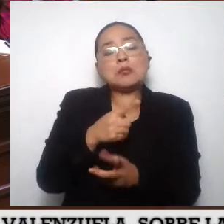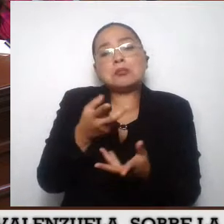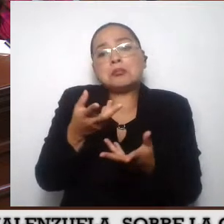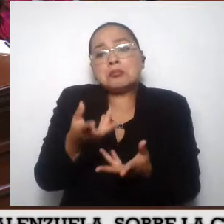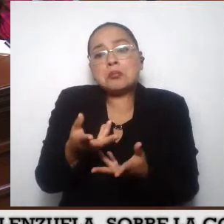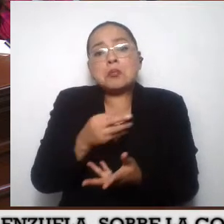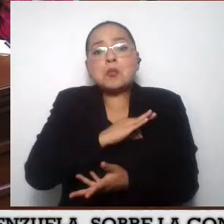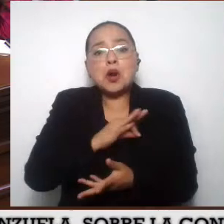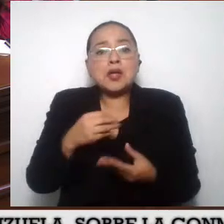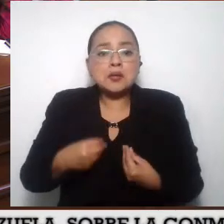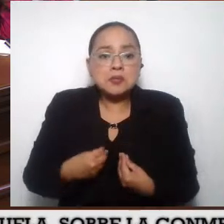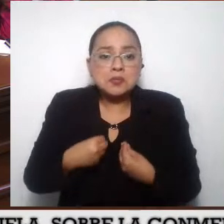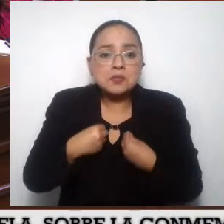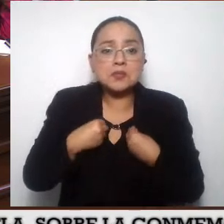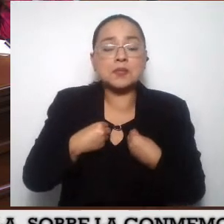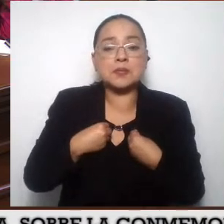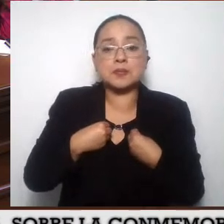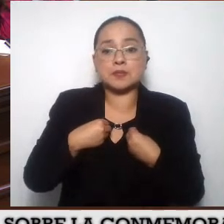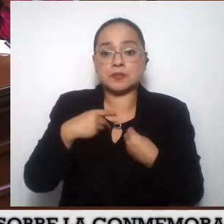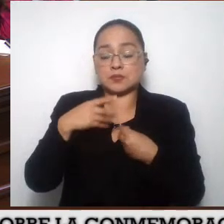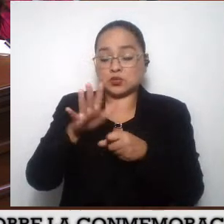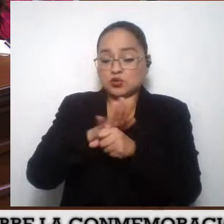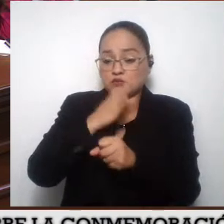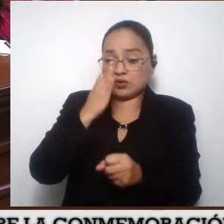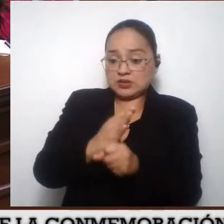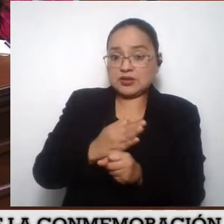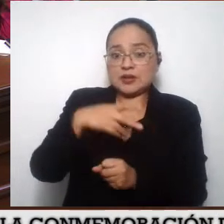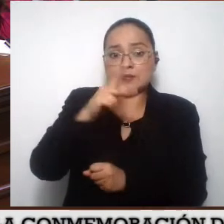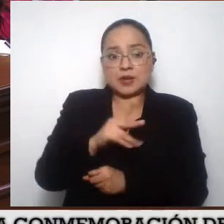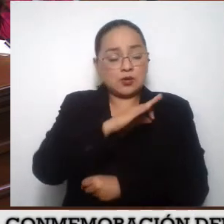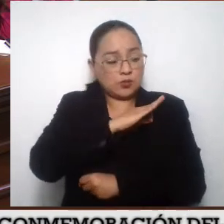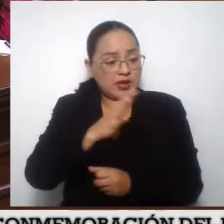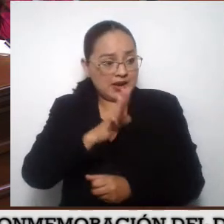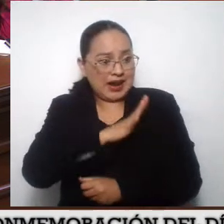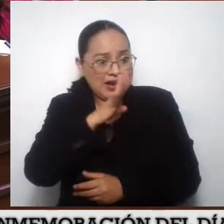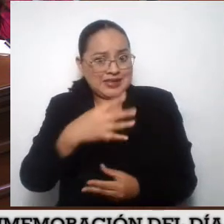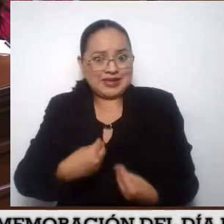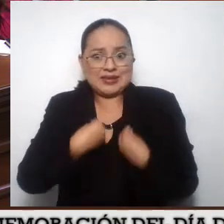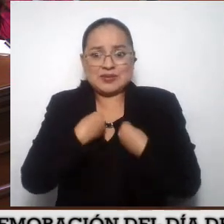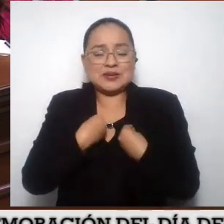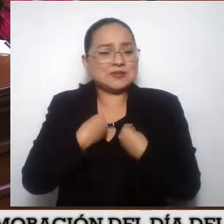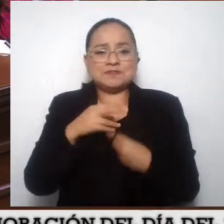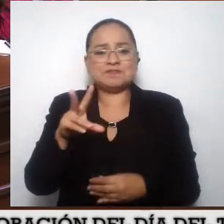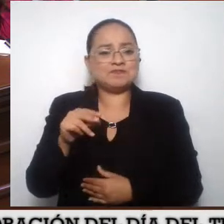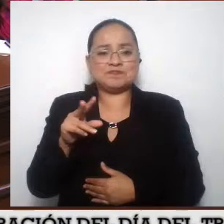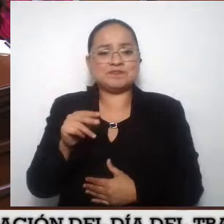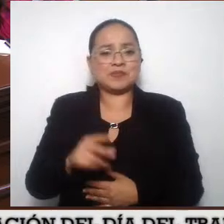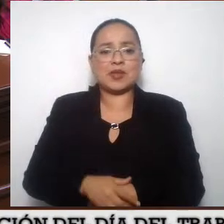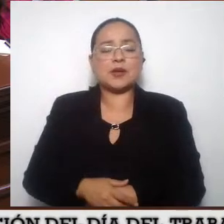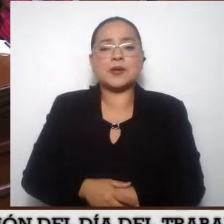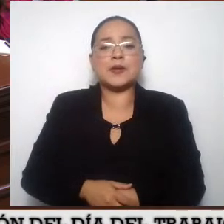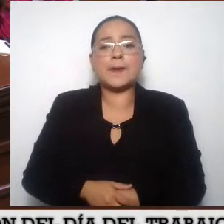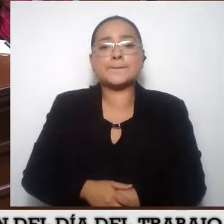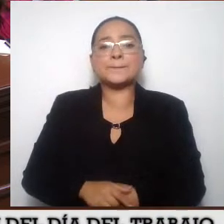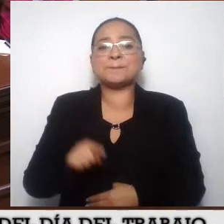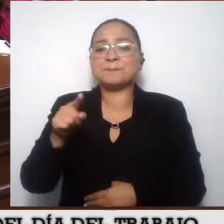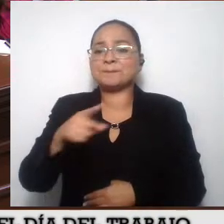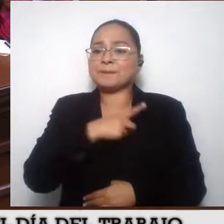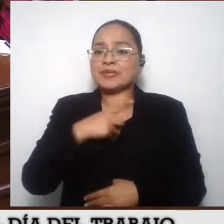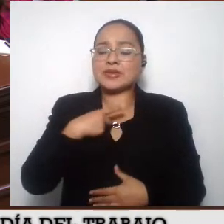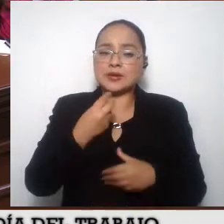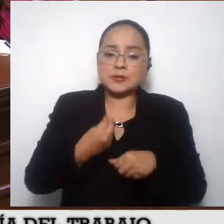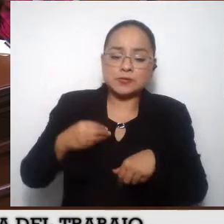no procuran otorgarle una calidad de vida al trabajador. Colocar la creación de